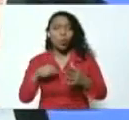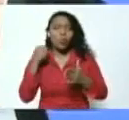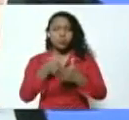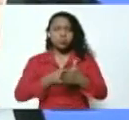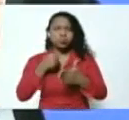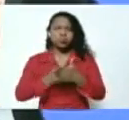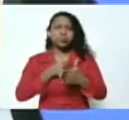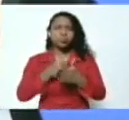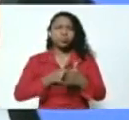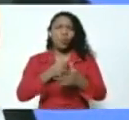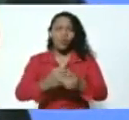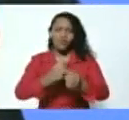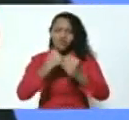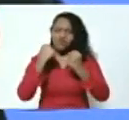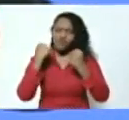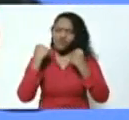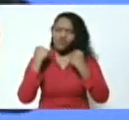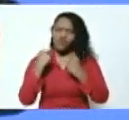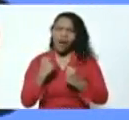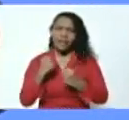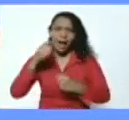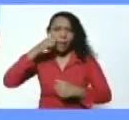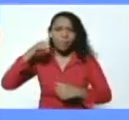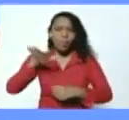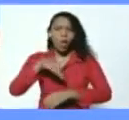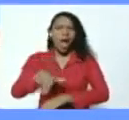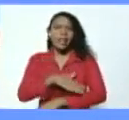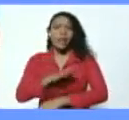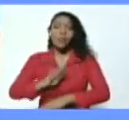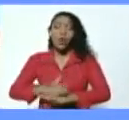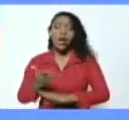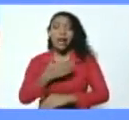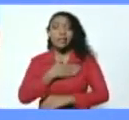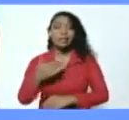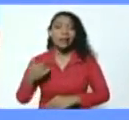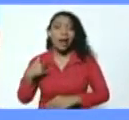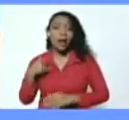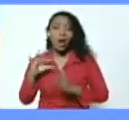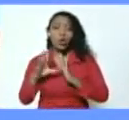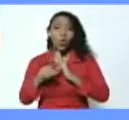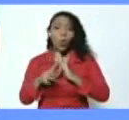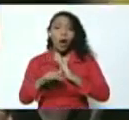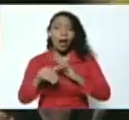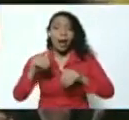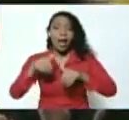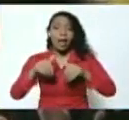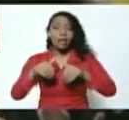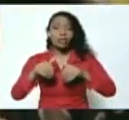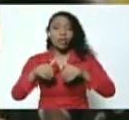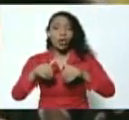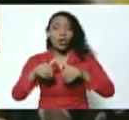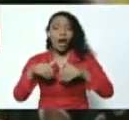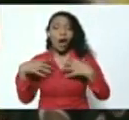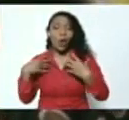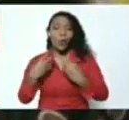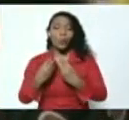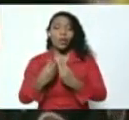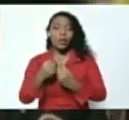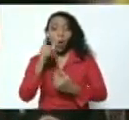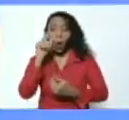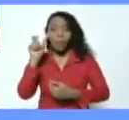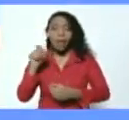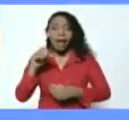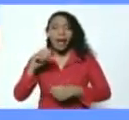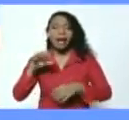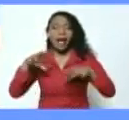luchando fuertemente el pueblo en la calle porque quieren robarle las elecciones al compañero